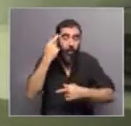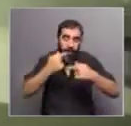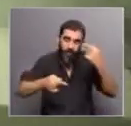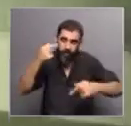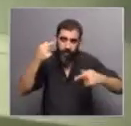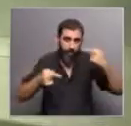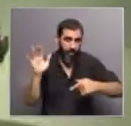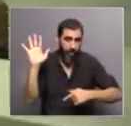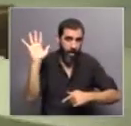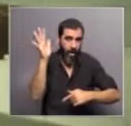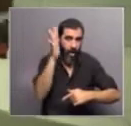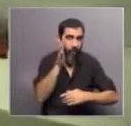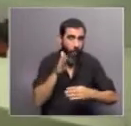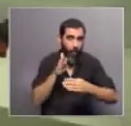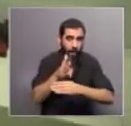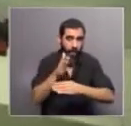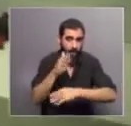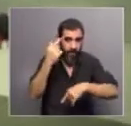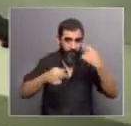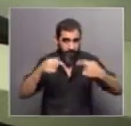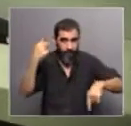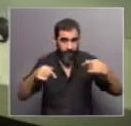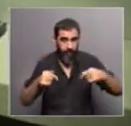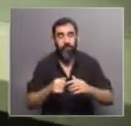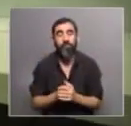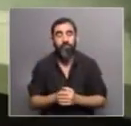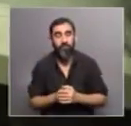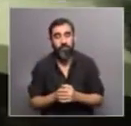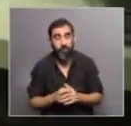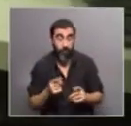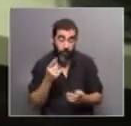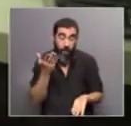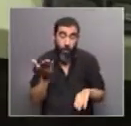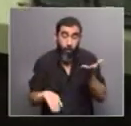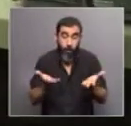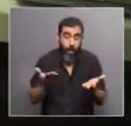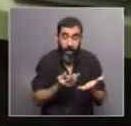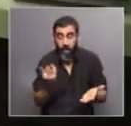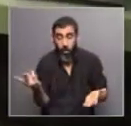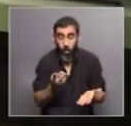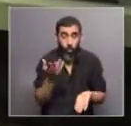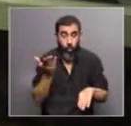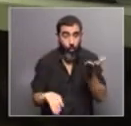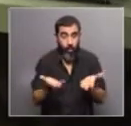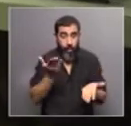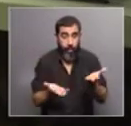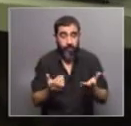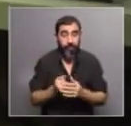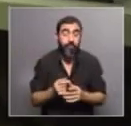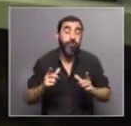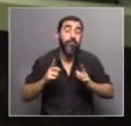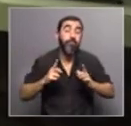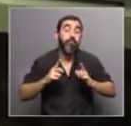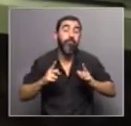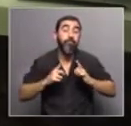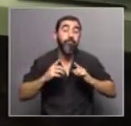especies de eucaliptus como de monte nativo para tener la comparación. Y bueno, ahí esperamos llegar